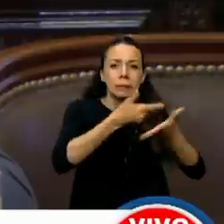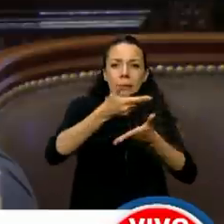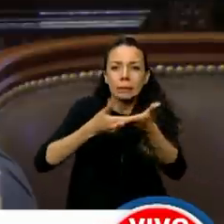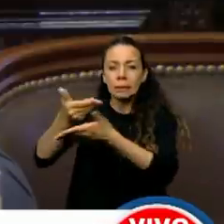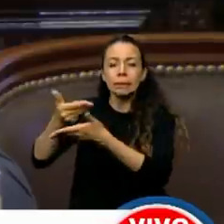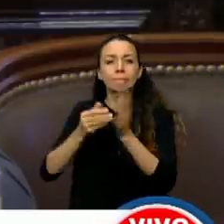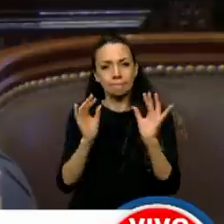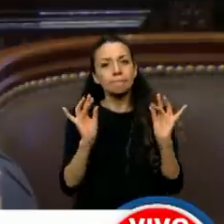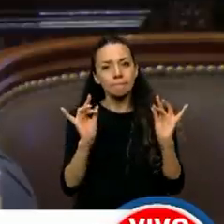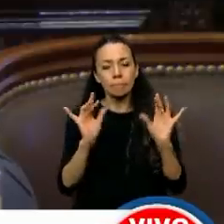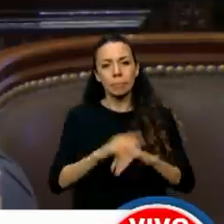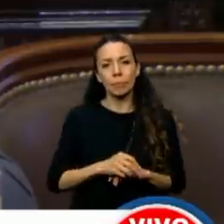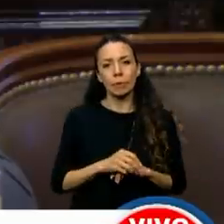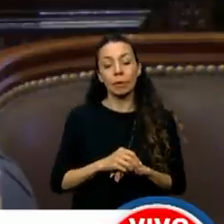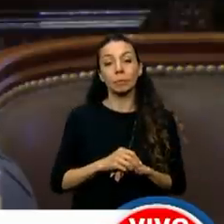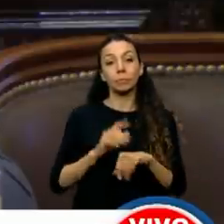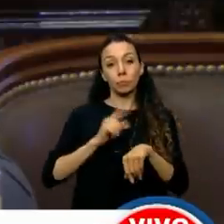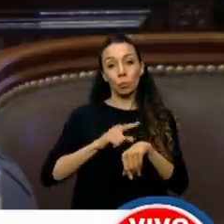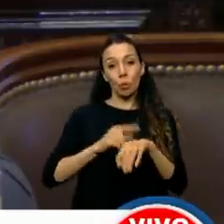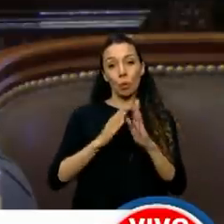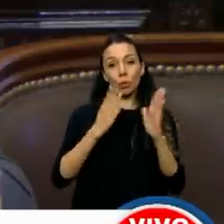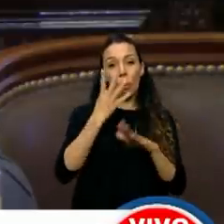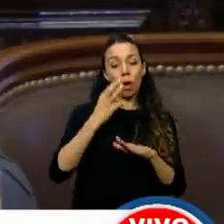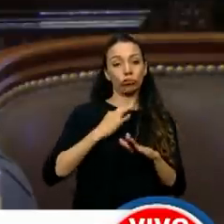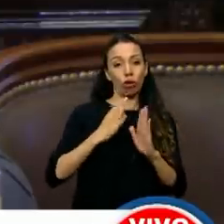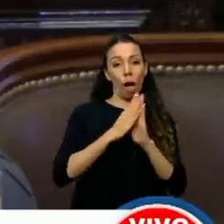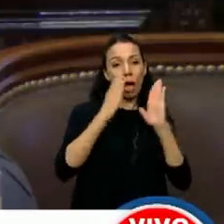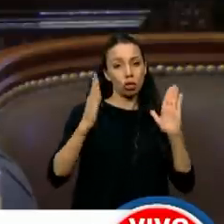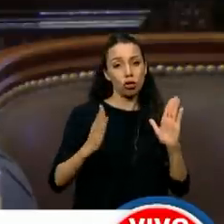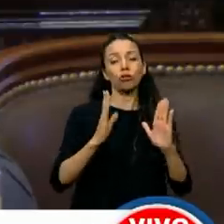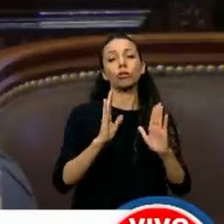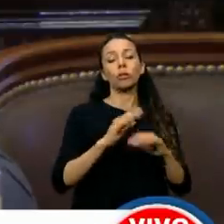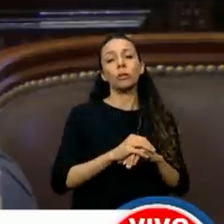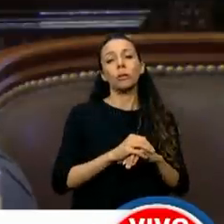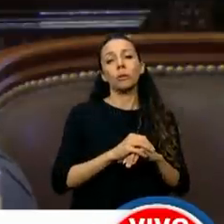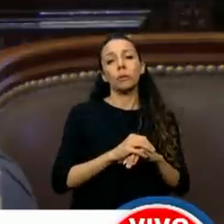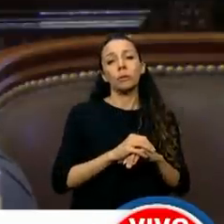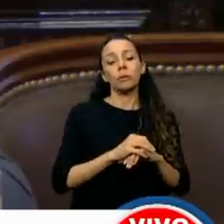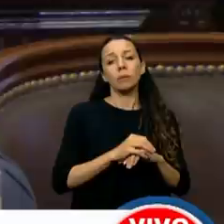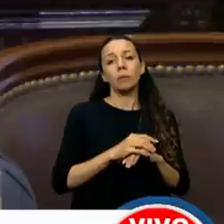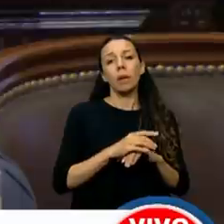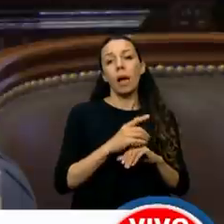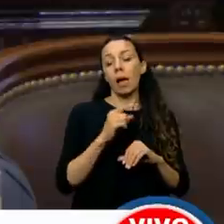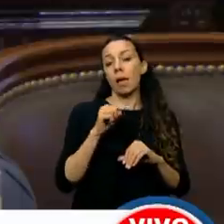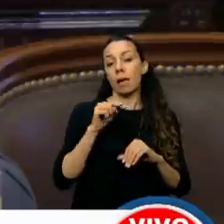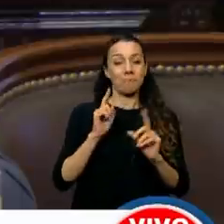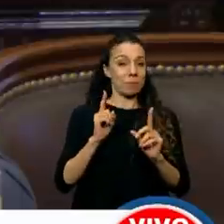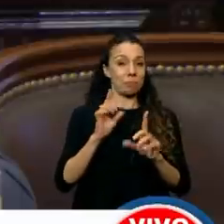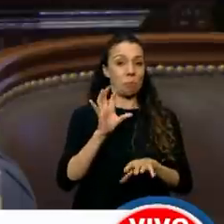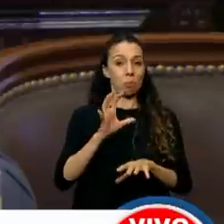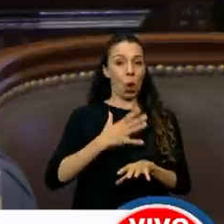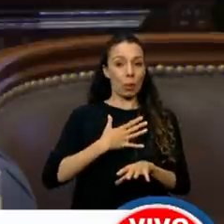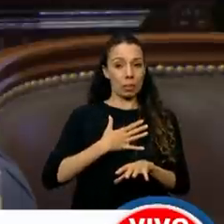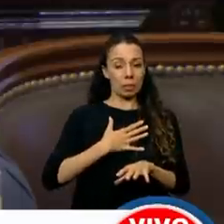esos cuatro años del gobierno nacional muy pocas obras hemos recibido en nuestra provincia